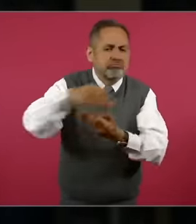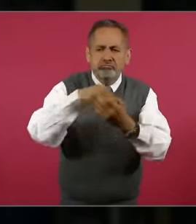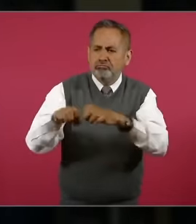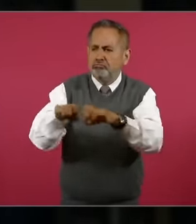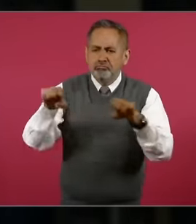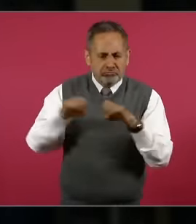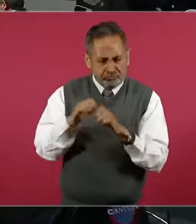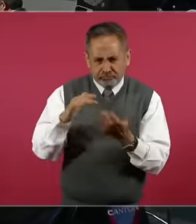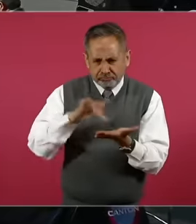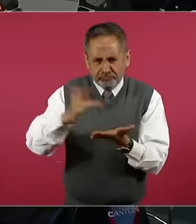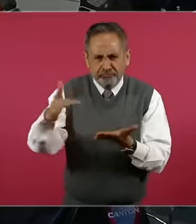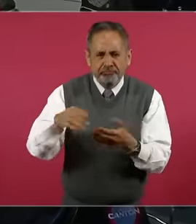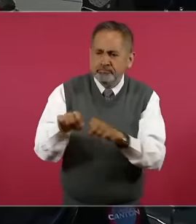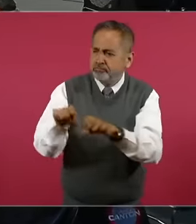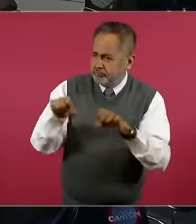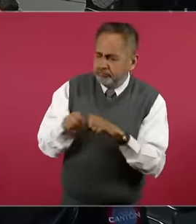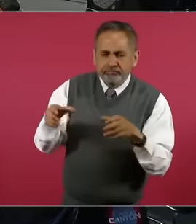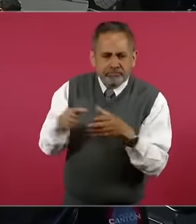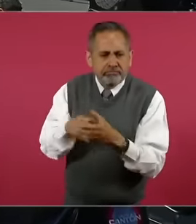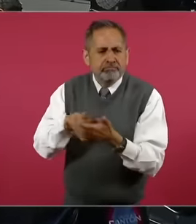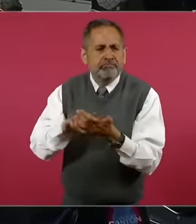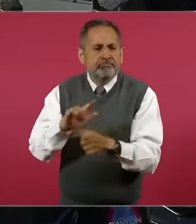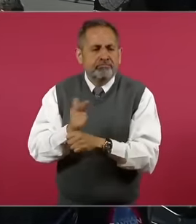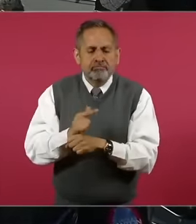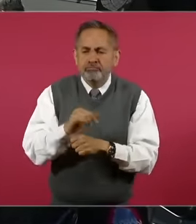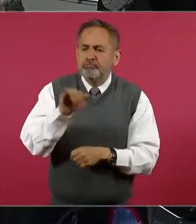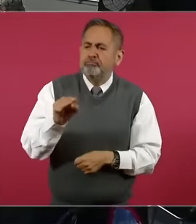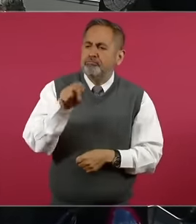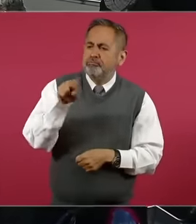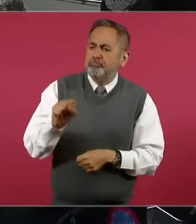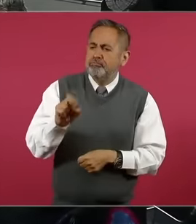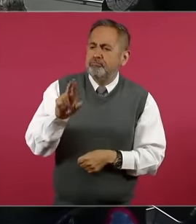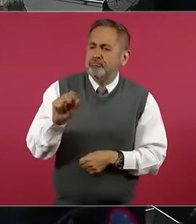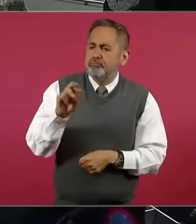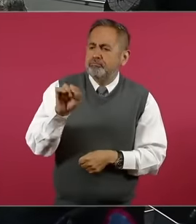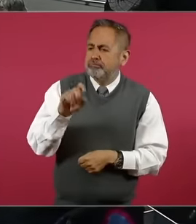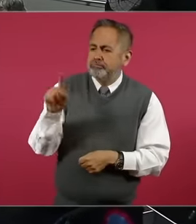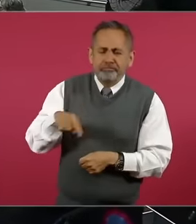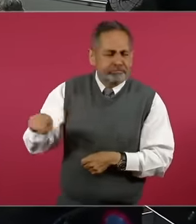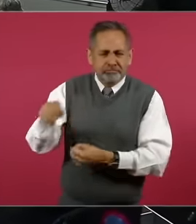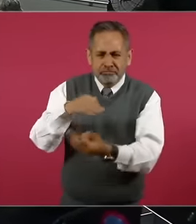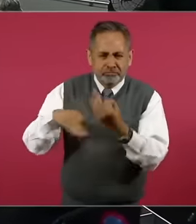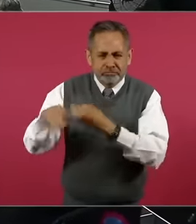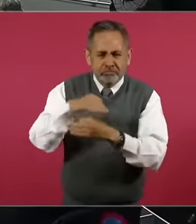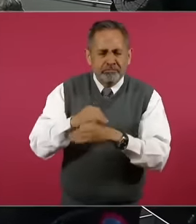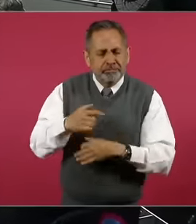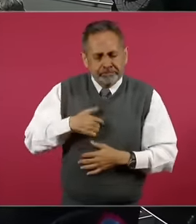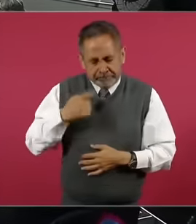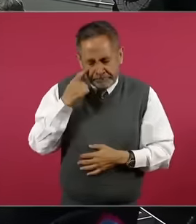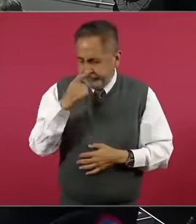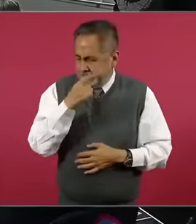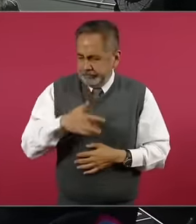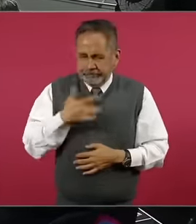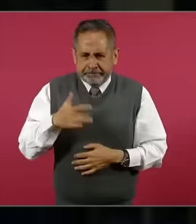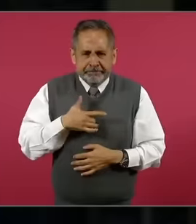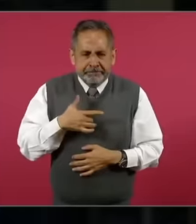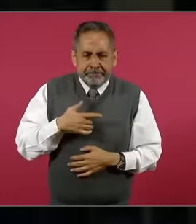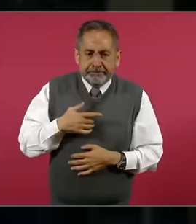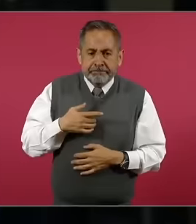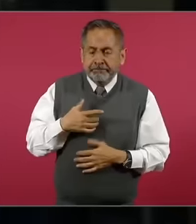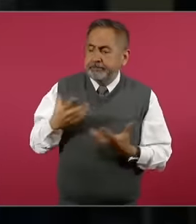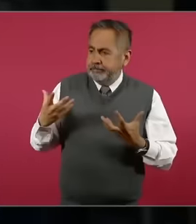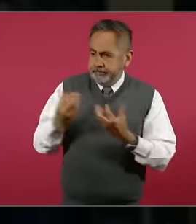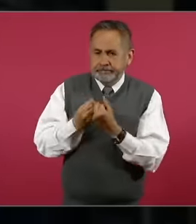presidente, al equipo del licenciado Jesús Ramírez Cuevas y a todos los que, a mi persona y al medio, a los dos medios